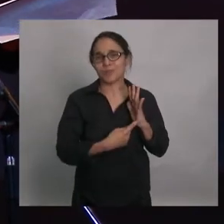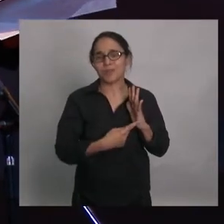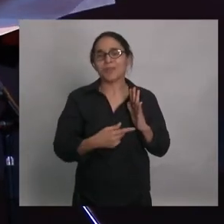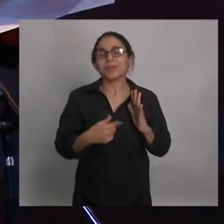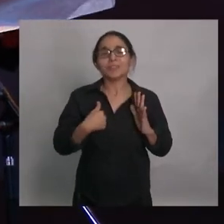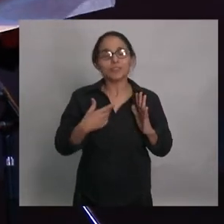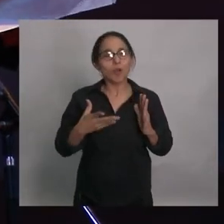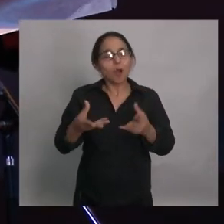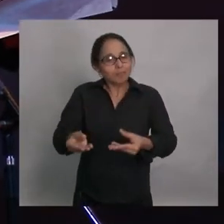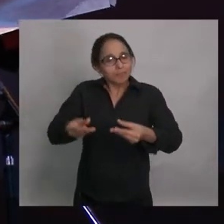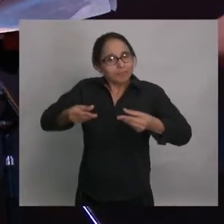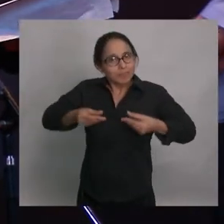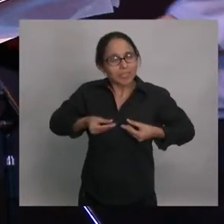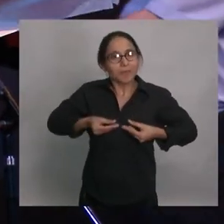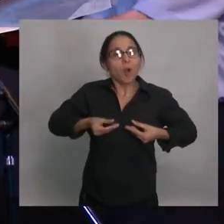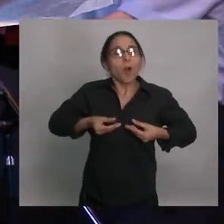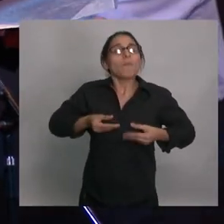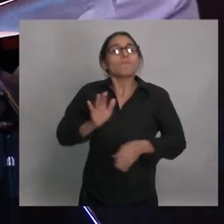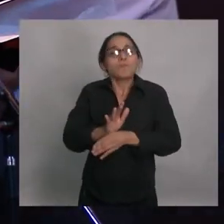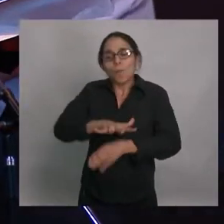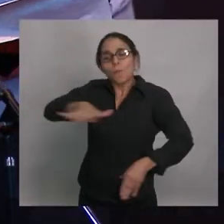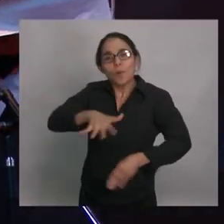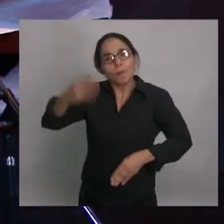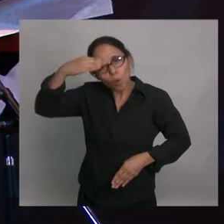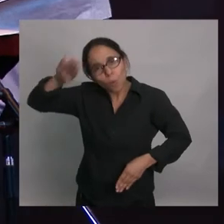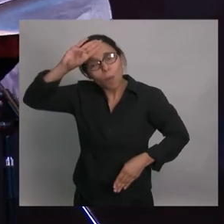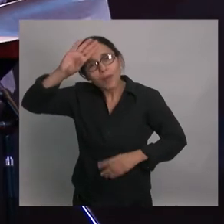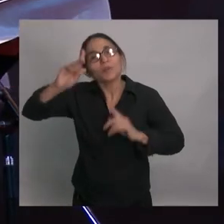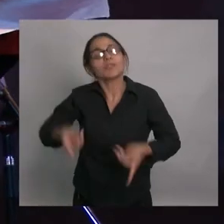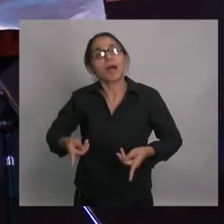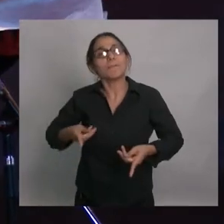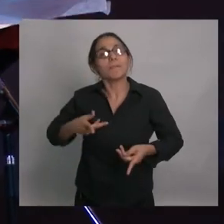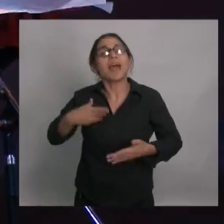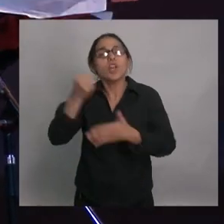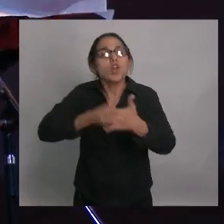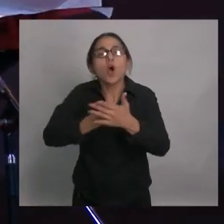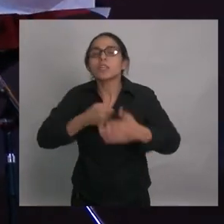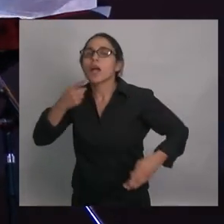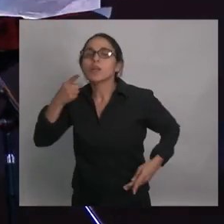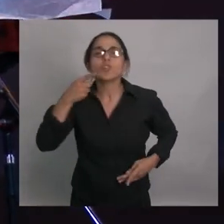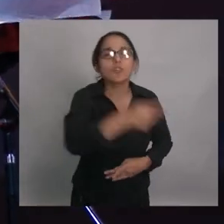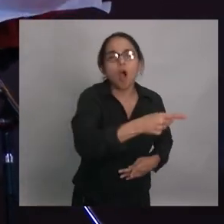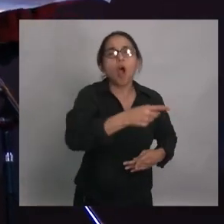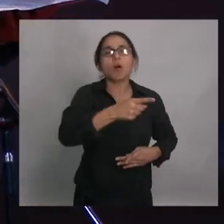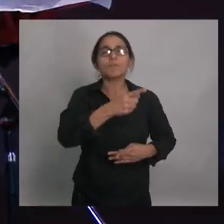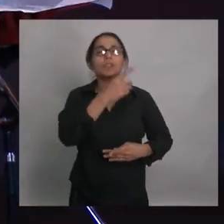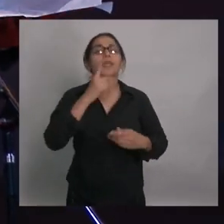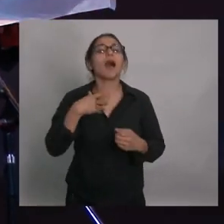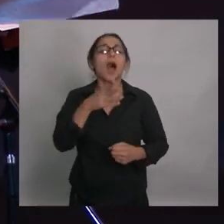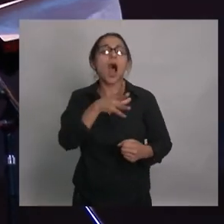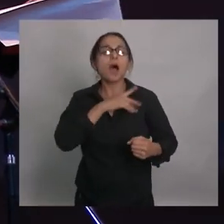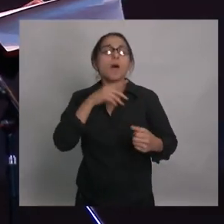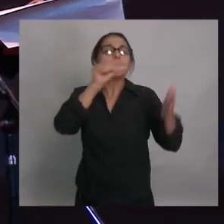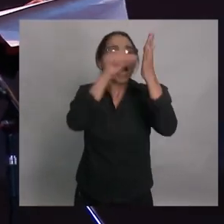con todo honor al pueblo cubano por nuestra lucha incansable en contra el imperialismo en nuestra lucha incansable por que un mundo mejor